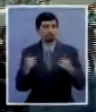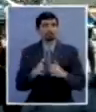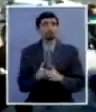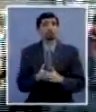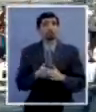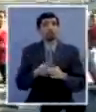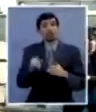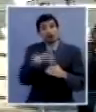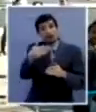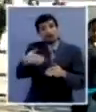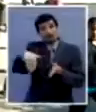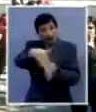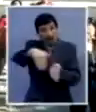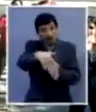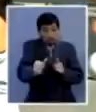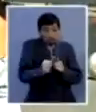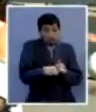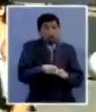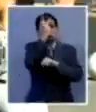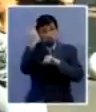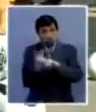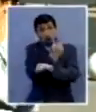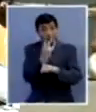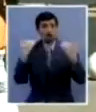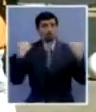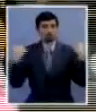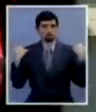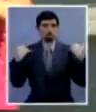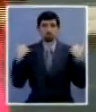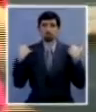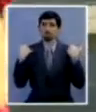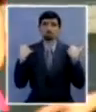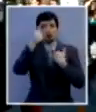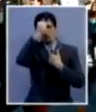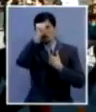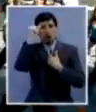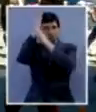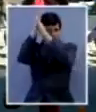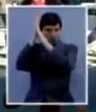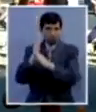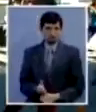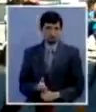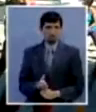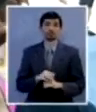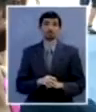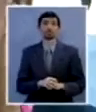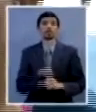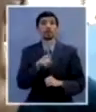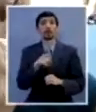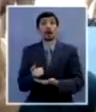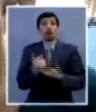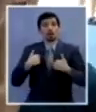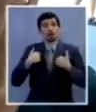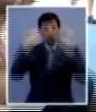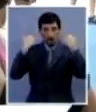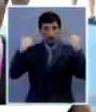también. A un costado de la calle practican deporte durante dos horas. La actividad se realiza todos los domingos. Aquí se intensifica la actividad